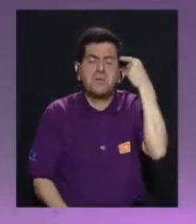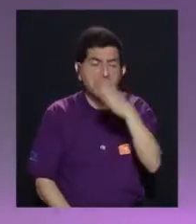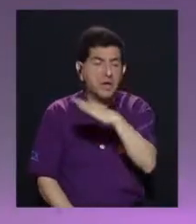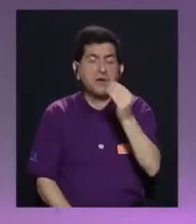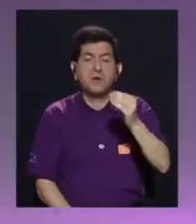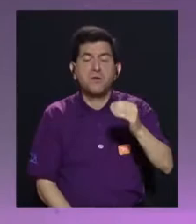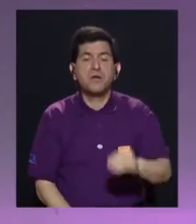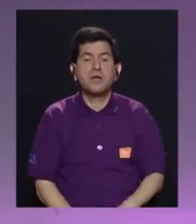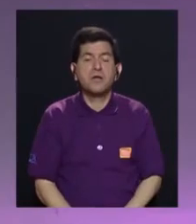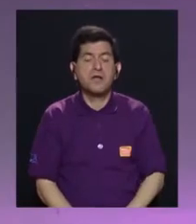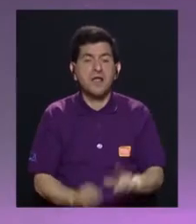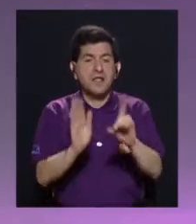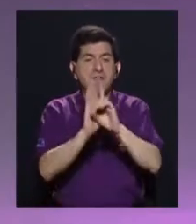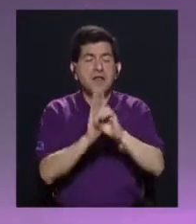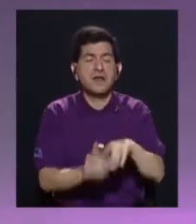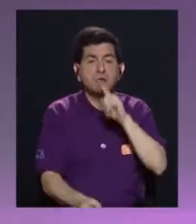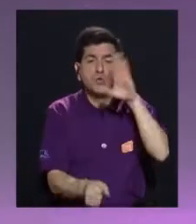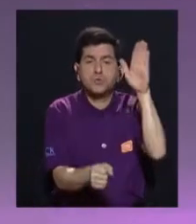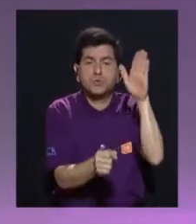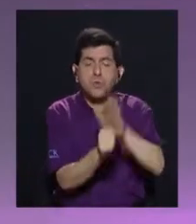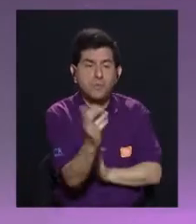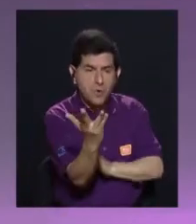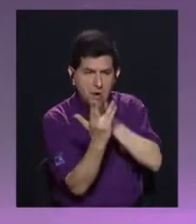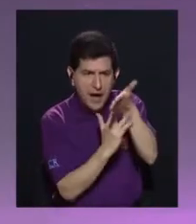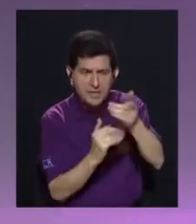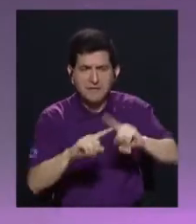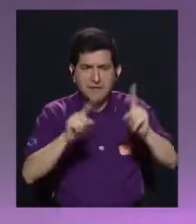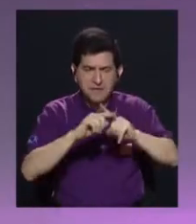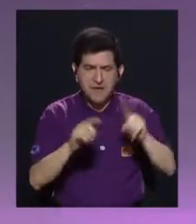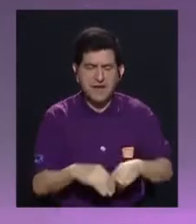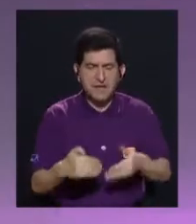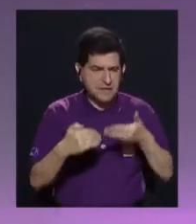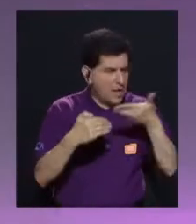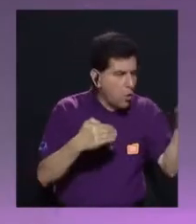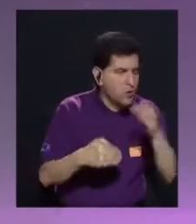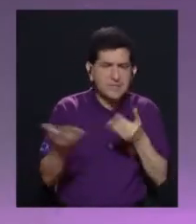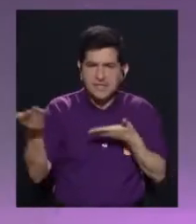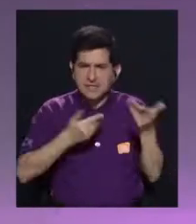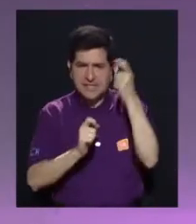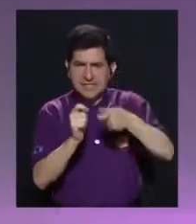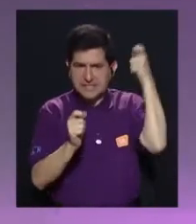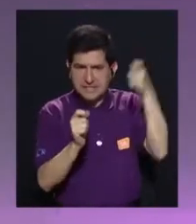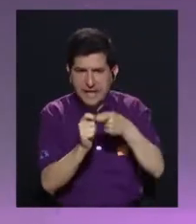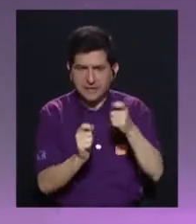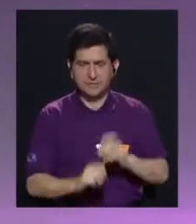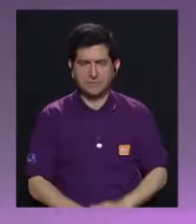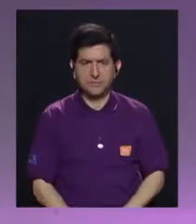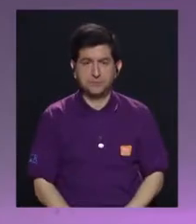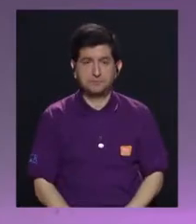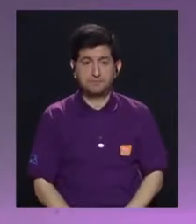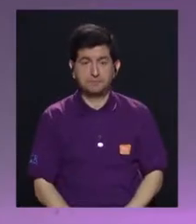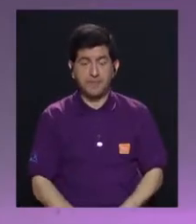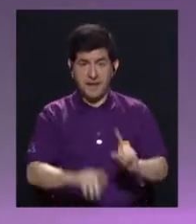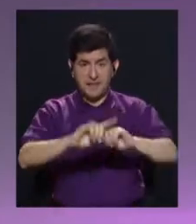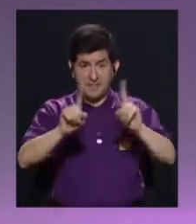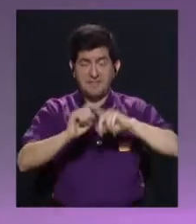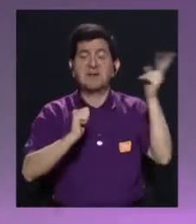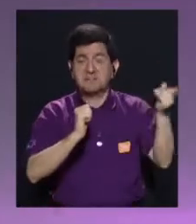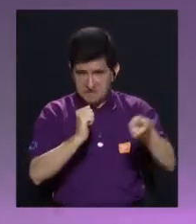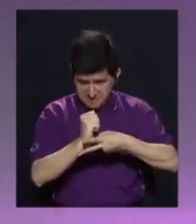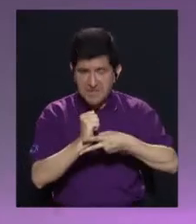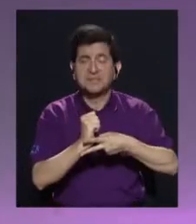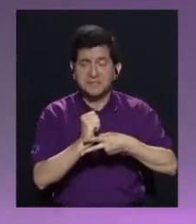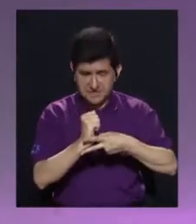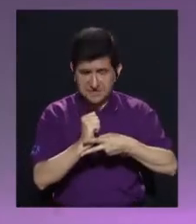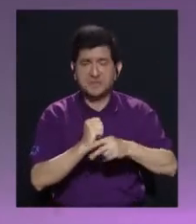cómo los derechos se materializan a través de bienes y servicios concretos porque efectivamente muchas de las veces